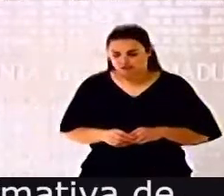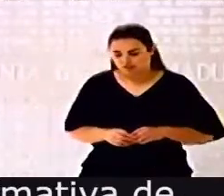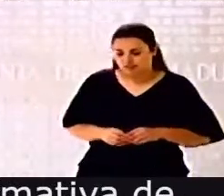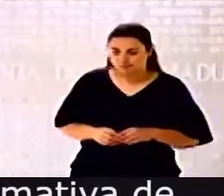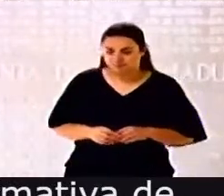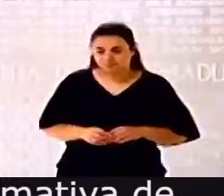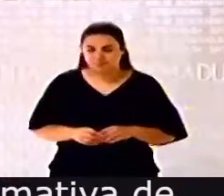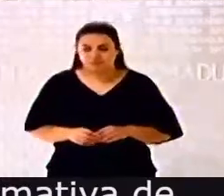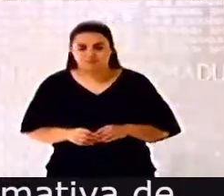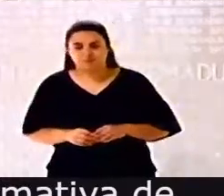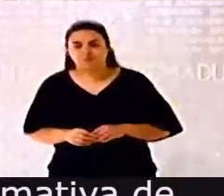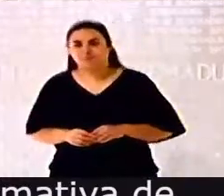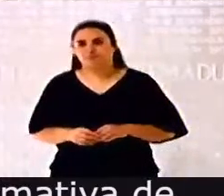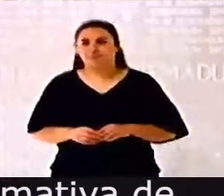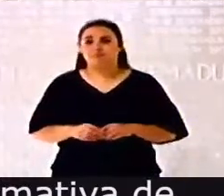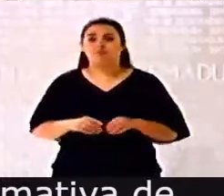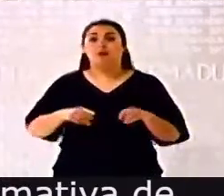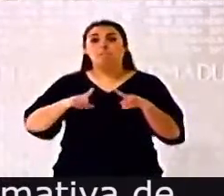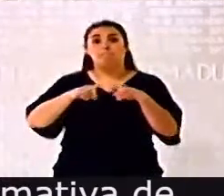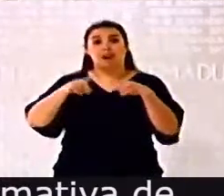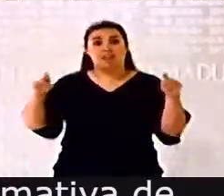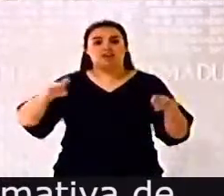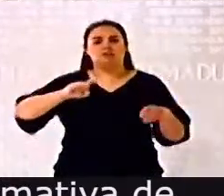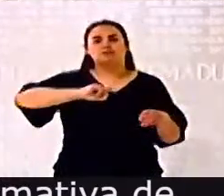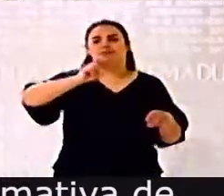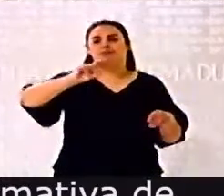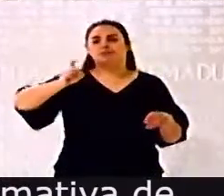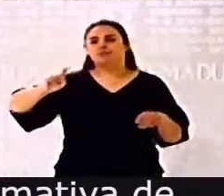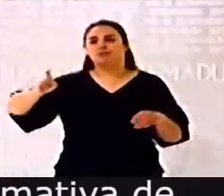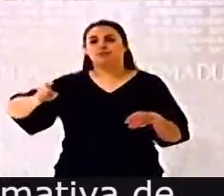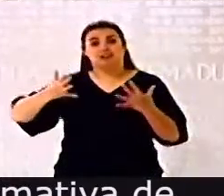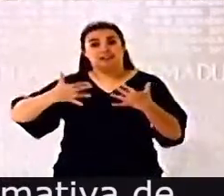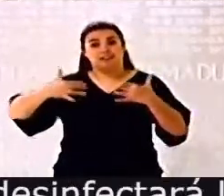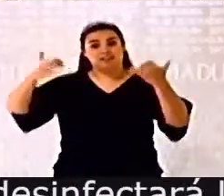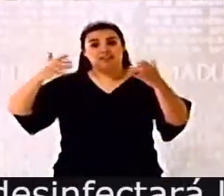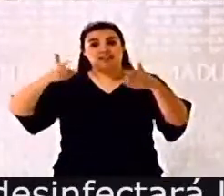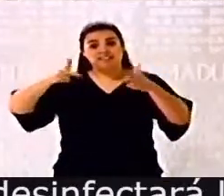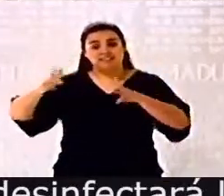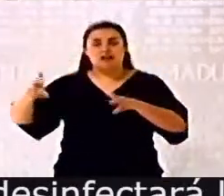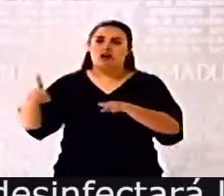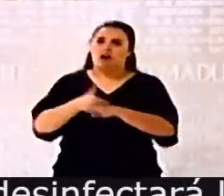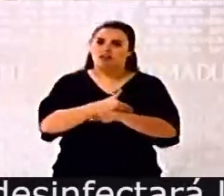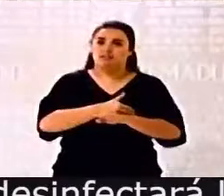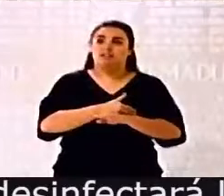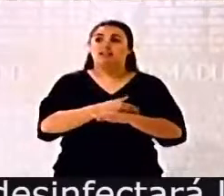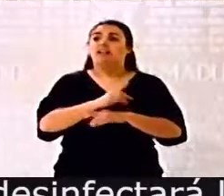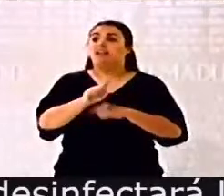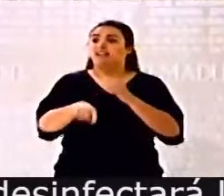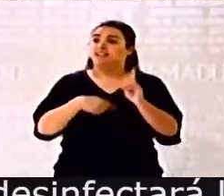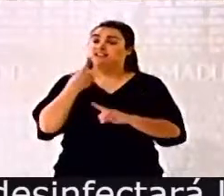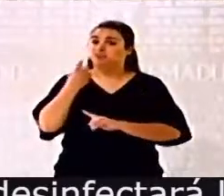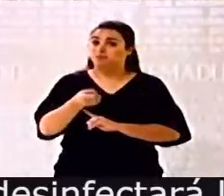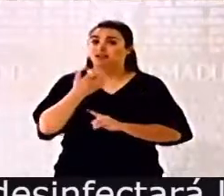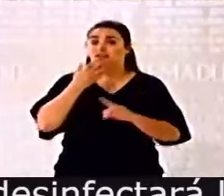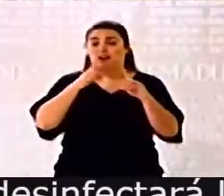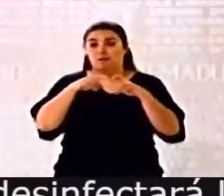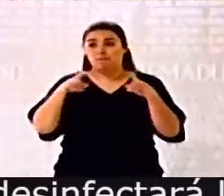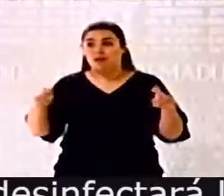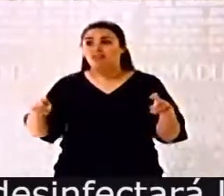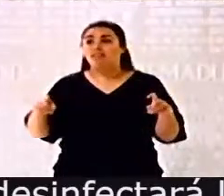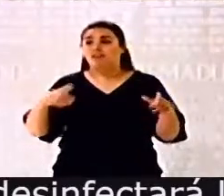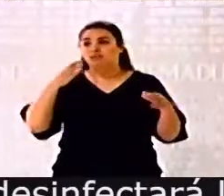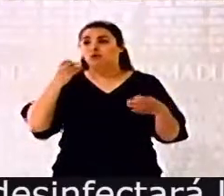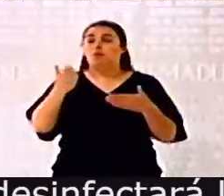Se desinfectará la plaza, sobre todo el graderío, antes del espectáculo, y, si es posible, en las plazas habrá